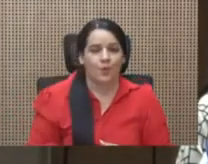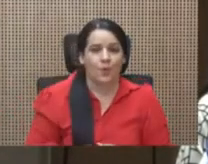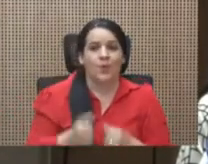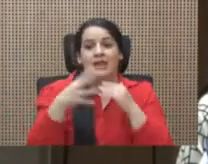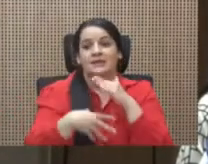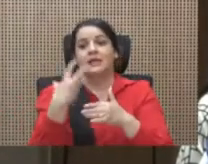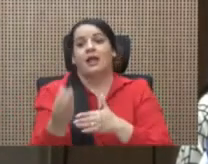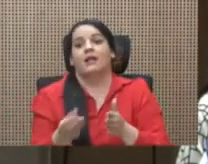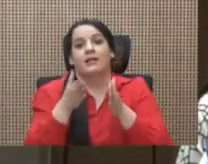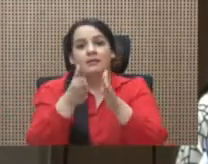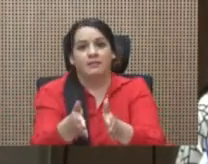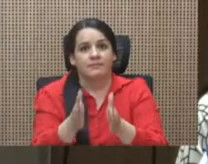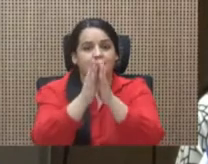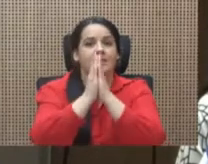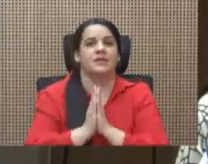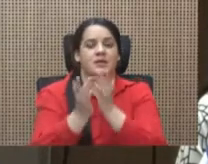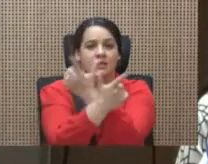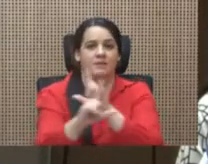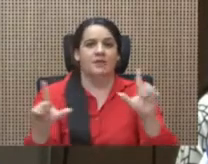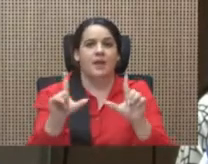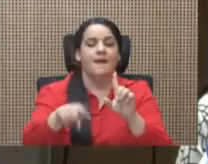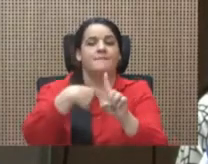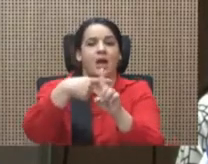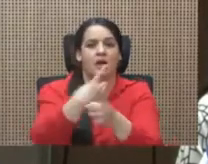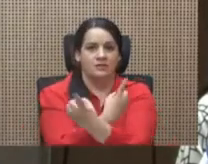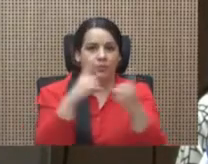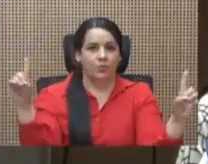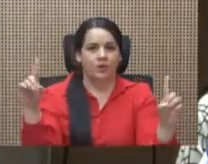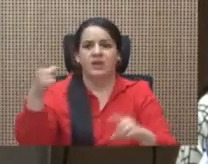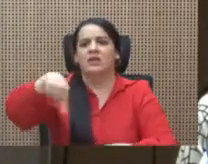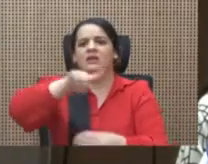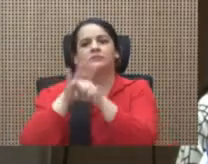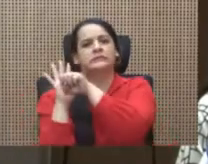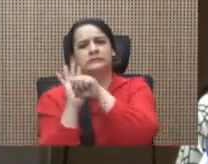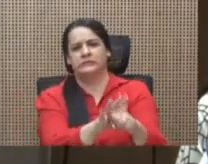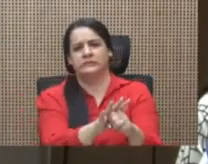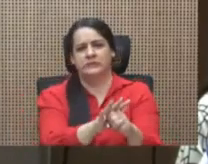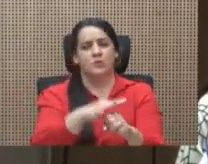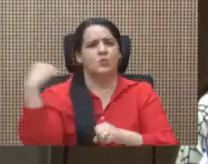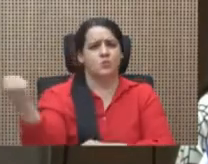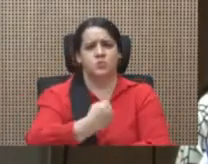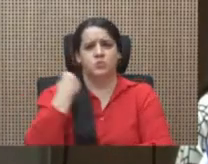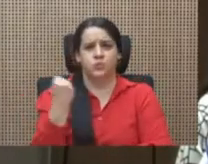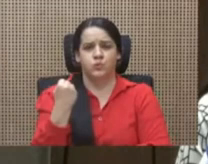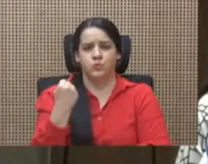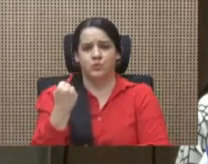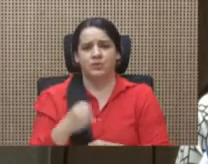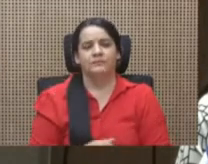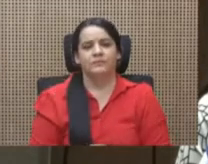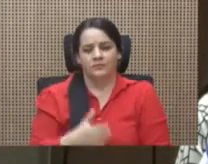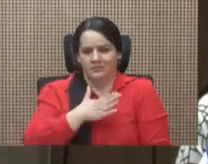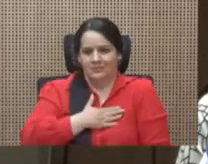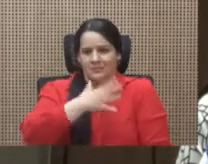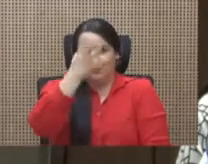Salieron a las calles a pedir libertad y democracia y fueron reprimidos brutalmente. Y a mí me